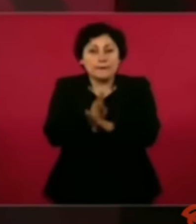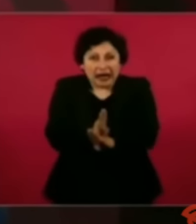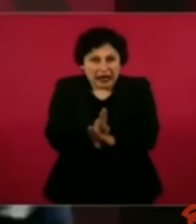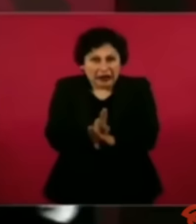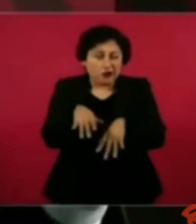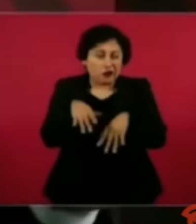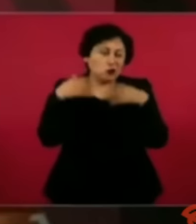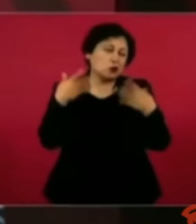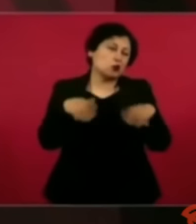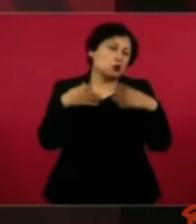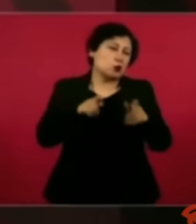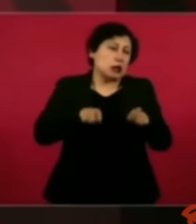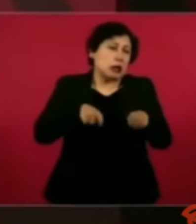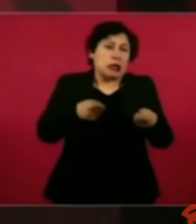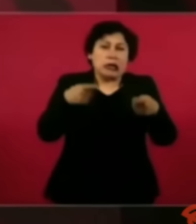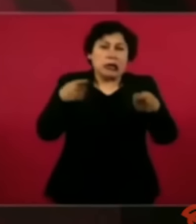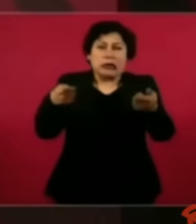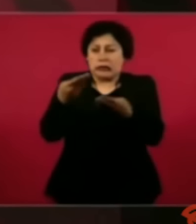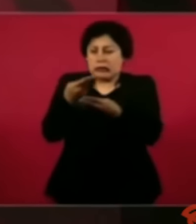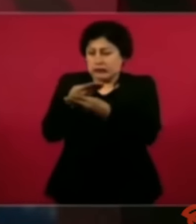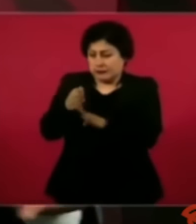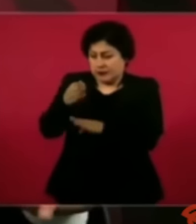Desaparecieron todos, no dejaron